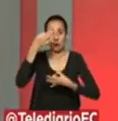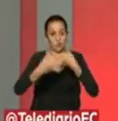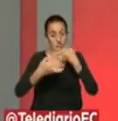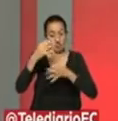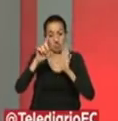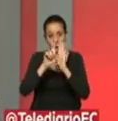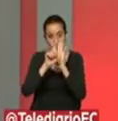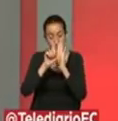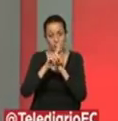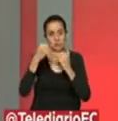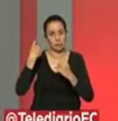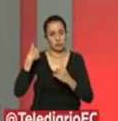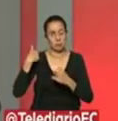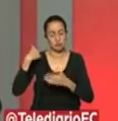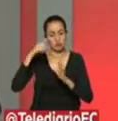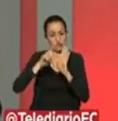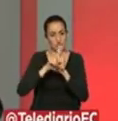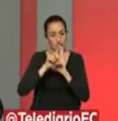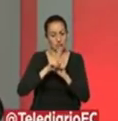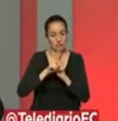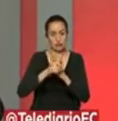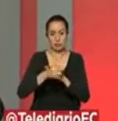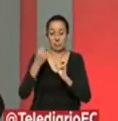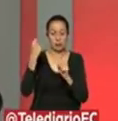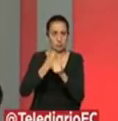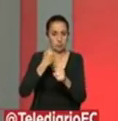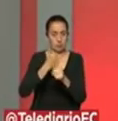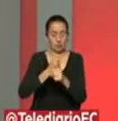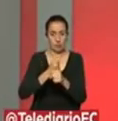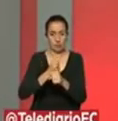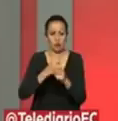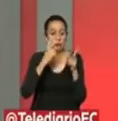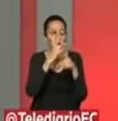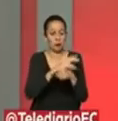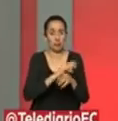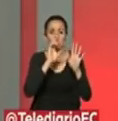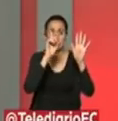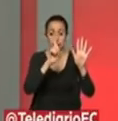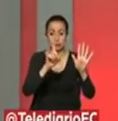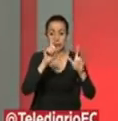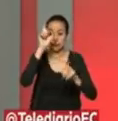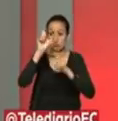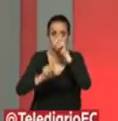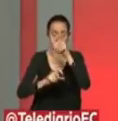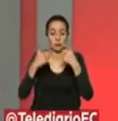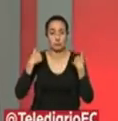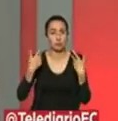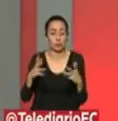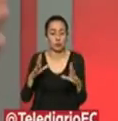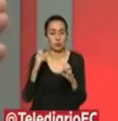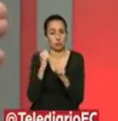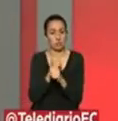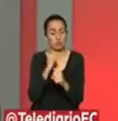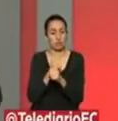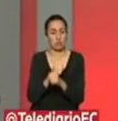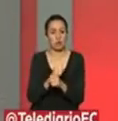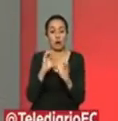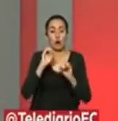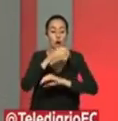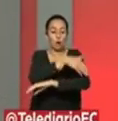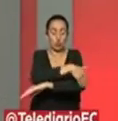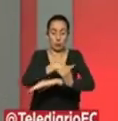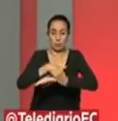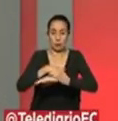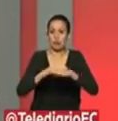refiero, que impliquen el empleo productivo. Porque 6 de cada 10 ecuatorianos está desempleado, subempleado o vive